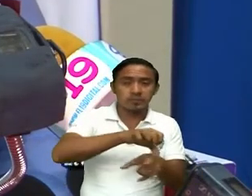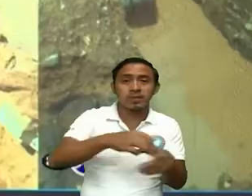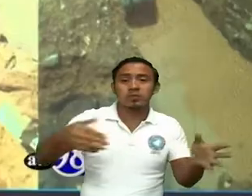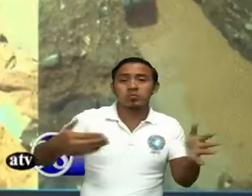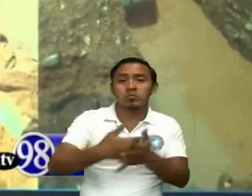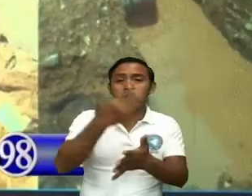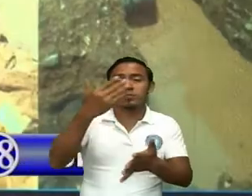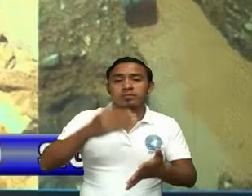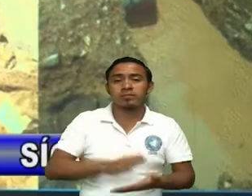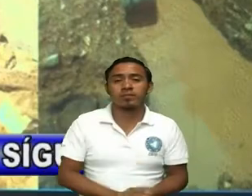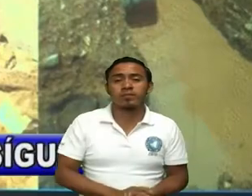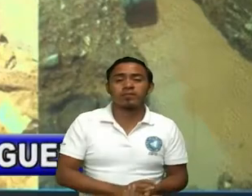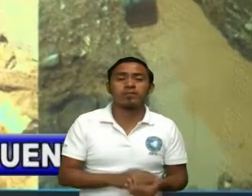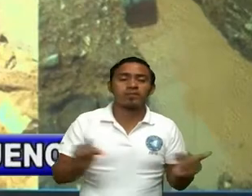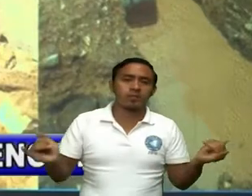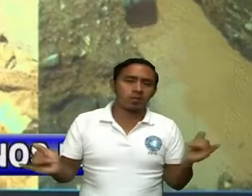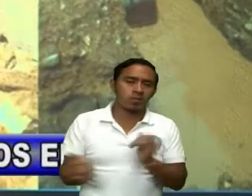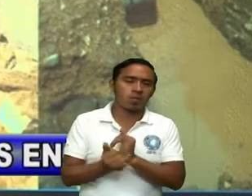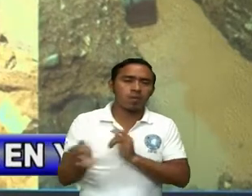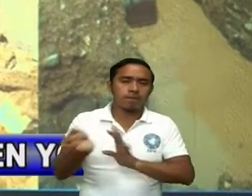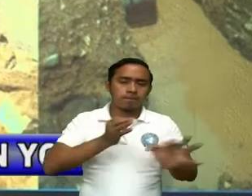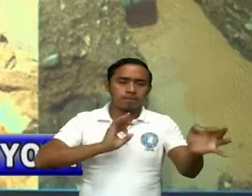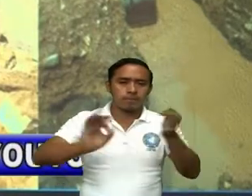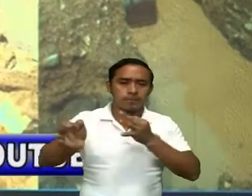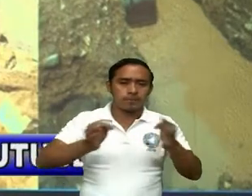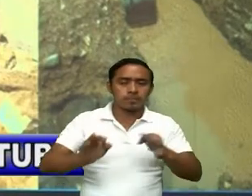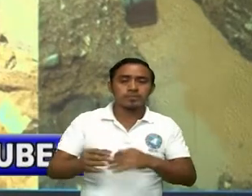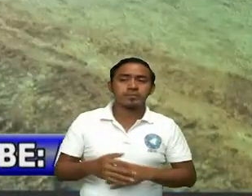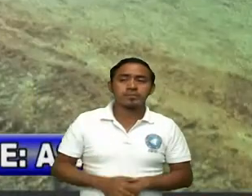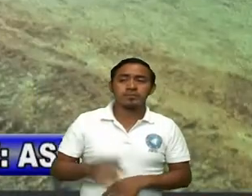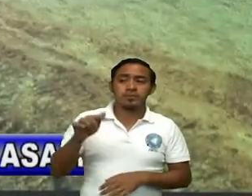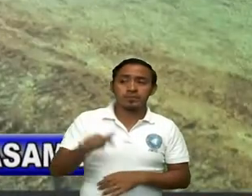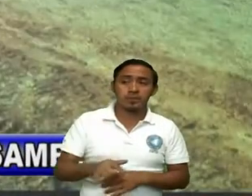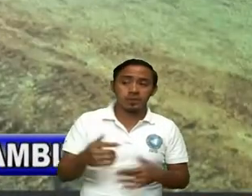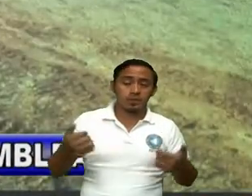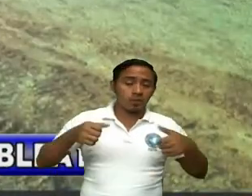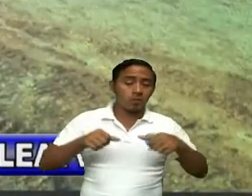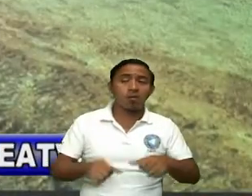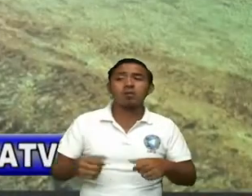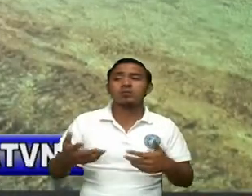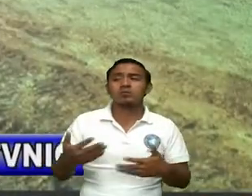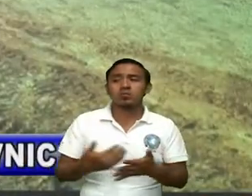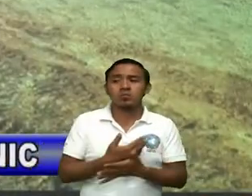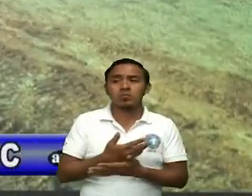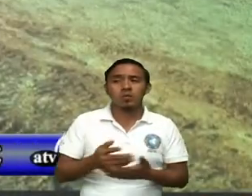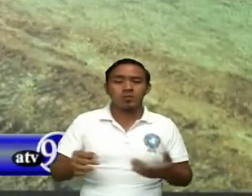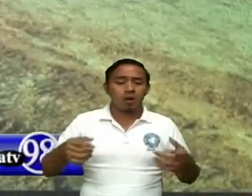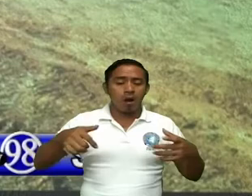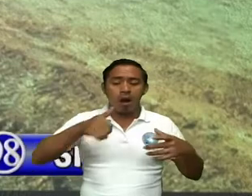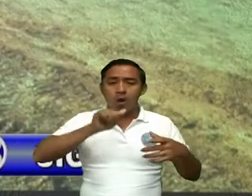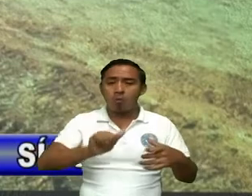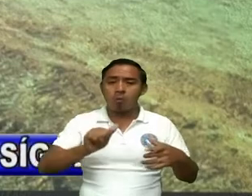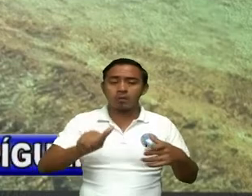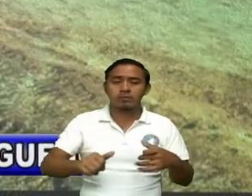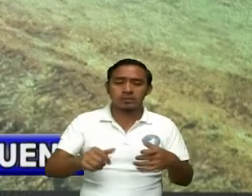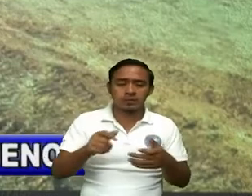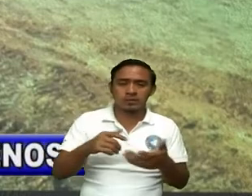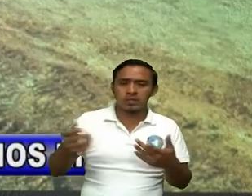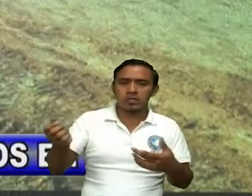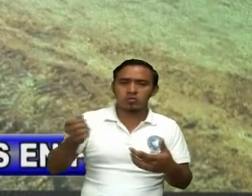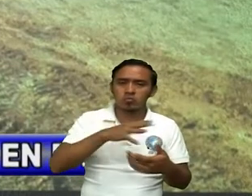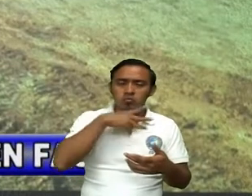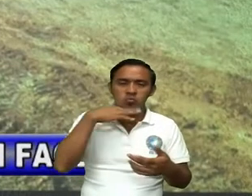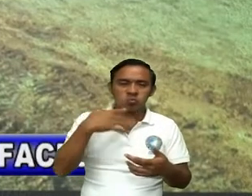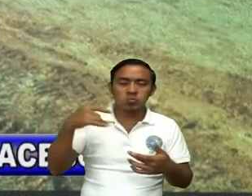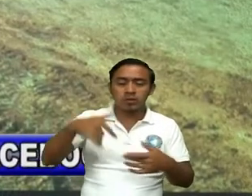nuevas. También explicó que en este contrato se incluye una nueva estación de bombeo para aguas residuales con